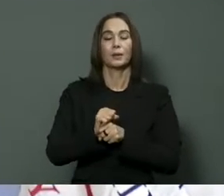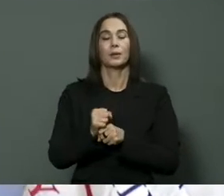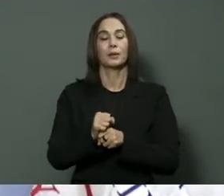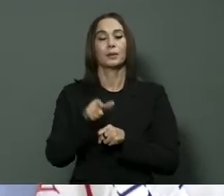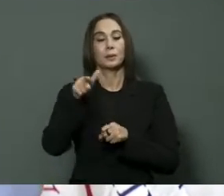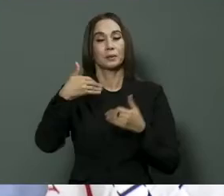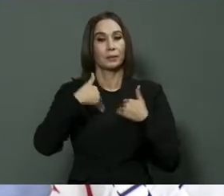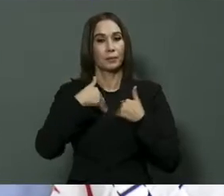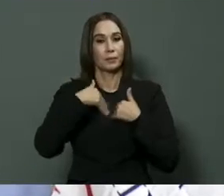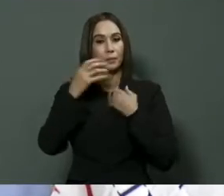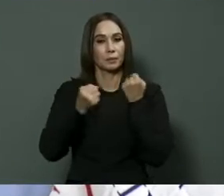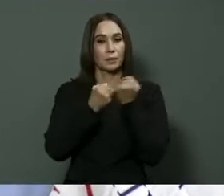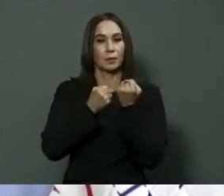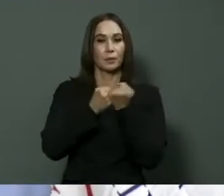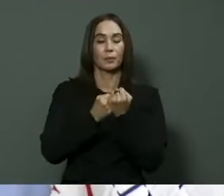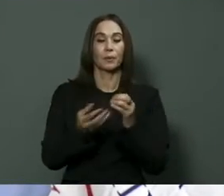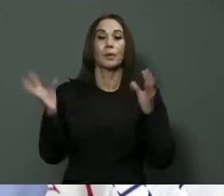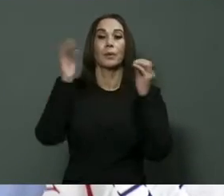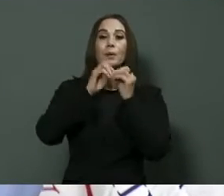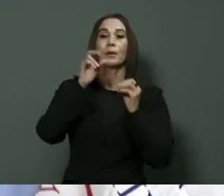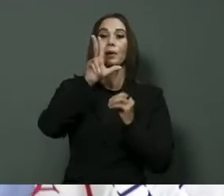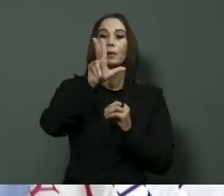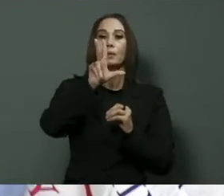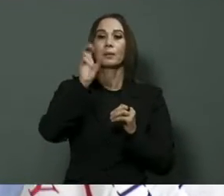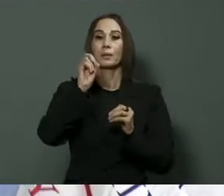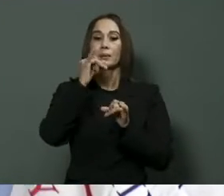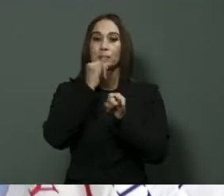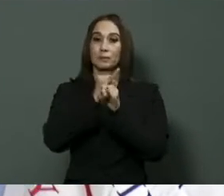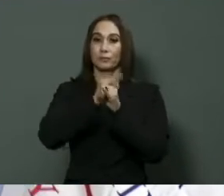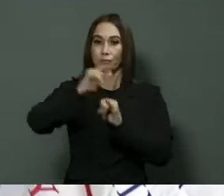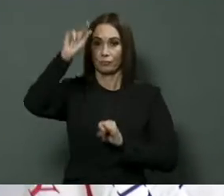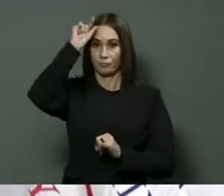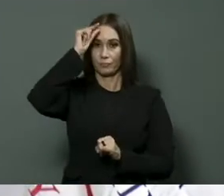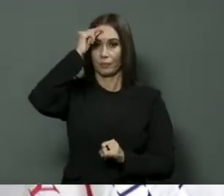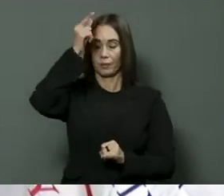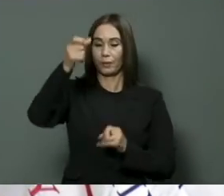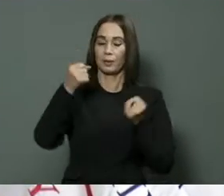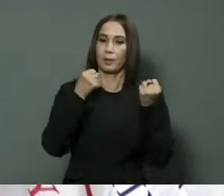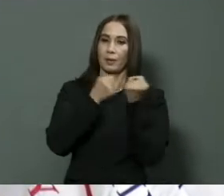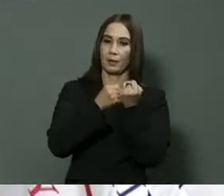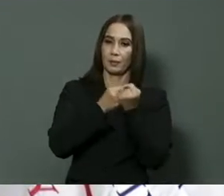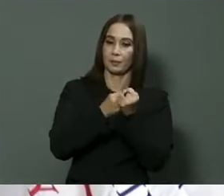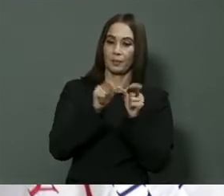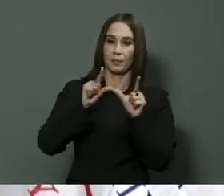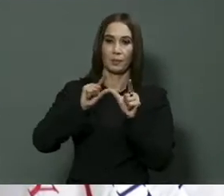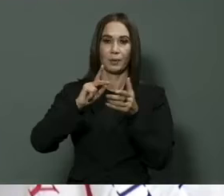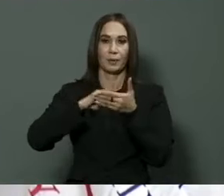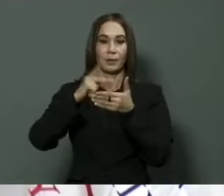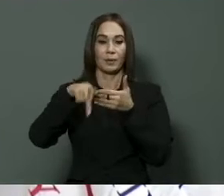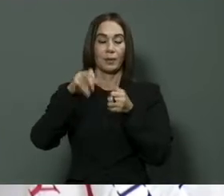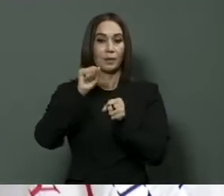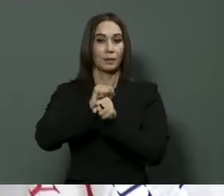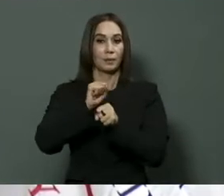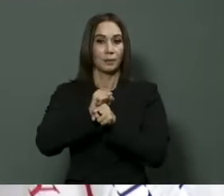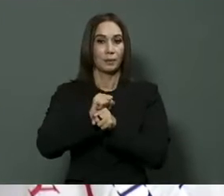Contaremos con el apoyo de más de 30 instituciones del Estado para dar soporte a la ejecución de